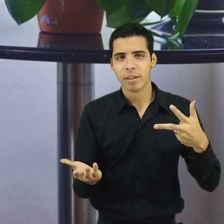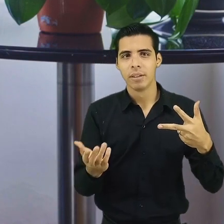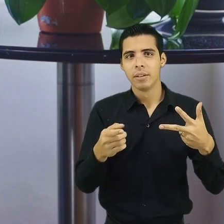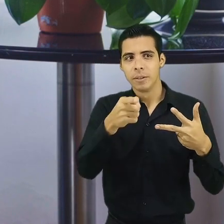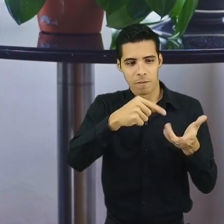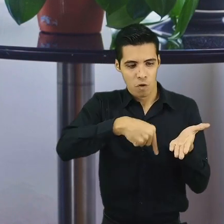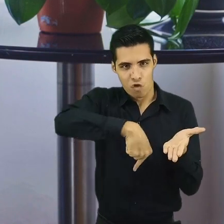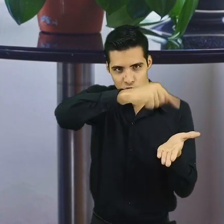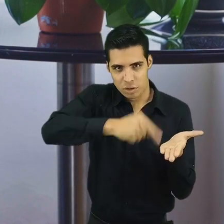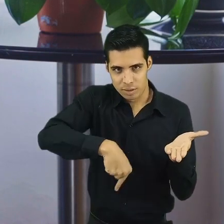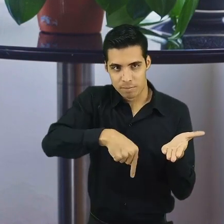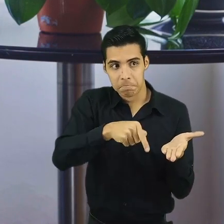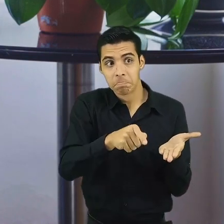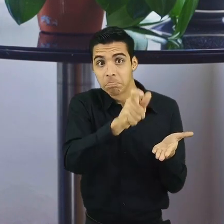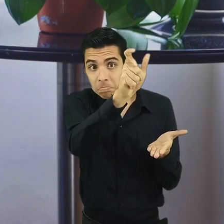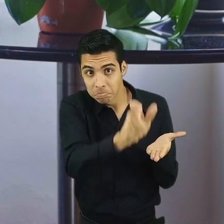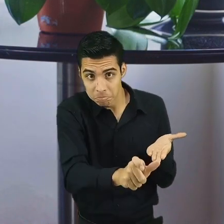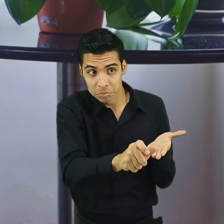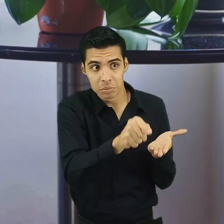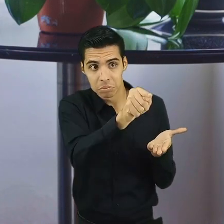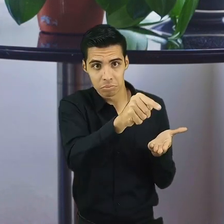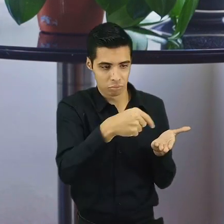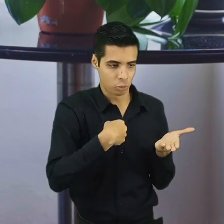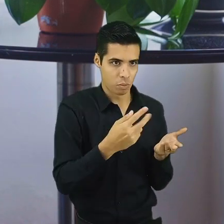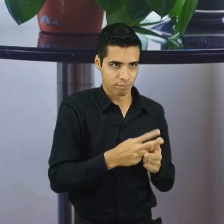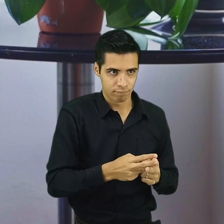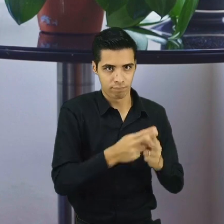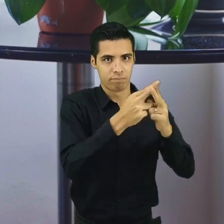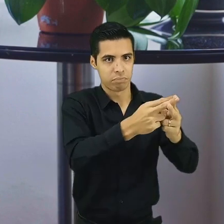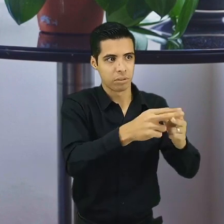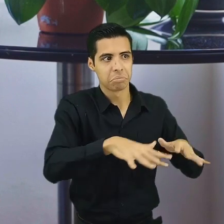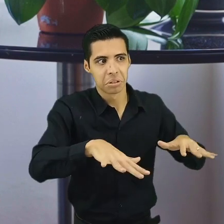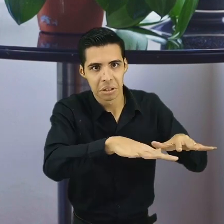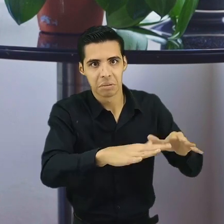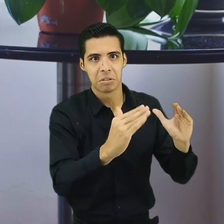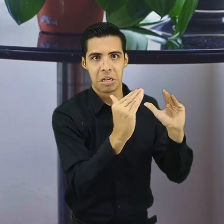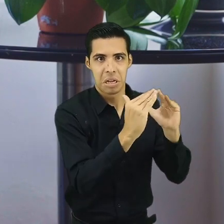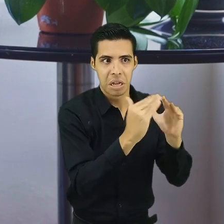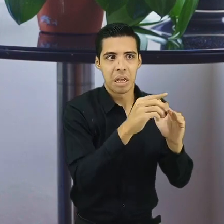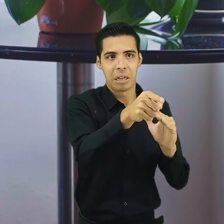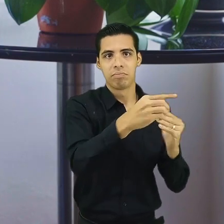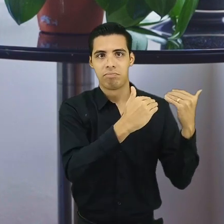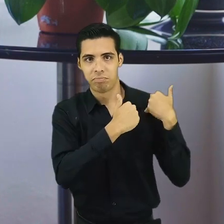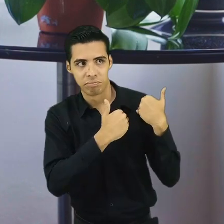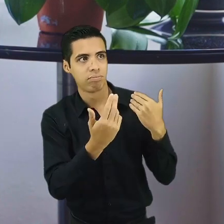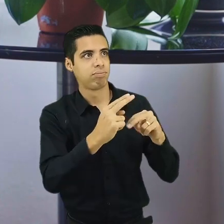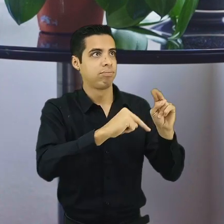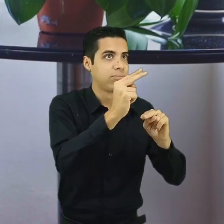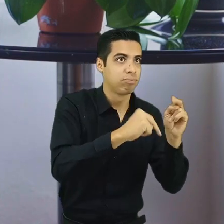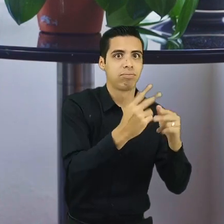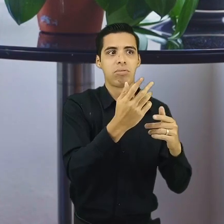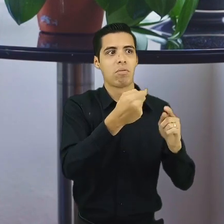Se tratan de contratos por los cuales una persona transfiere el inmueble con un fin para que sea administrado por terceros para proyectos